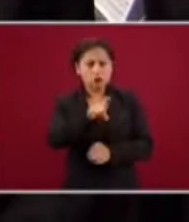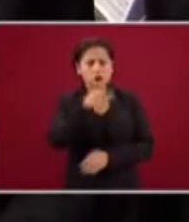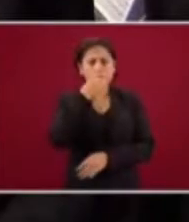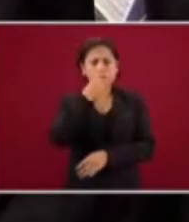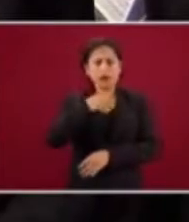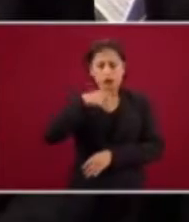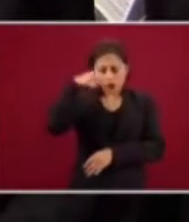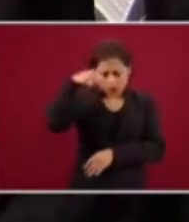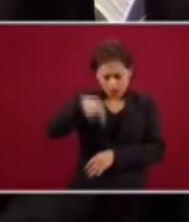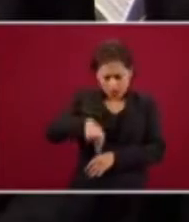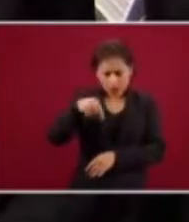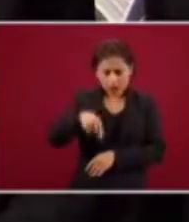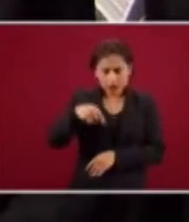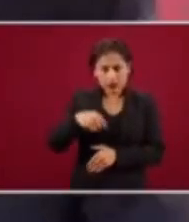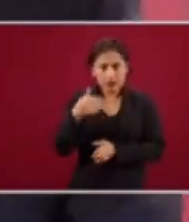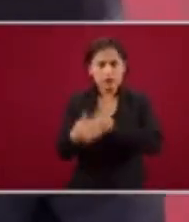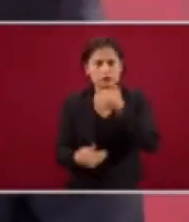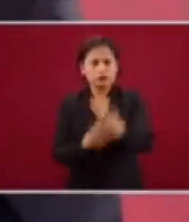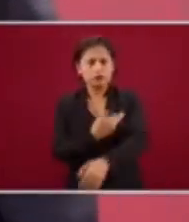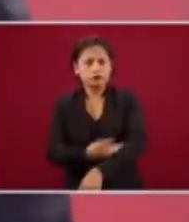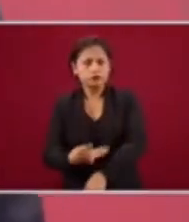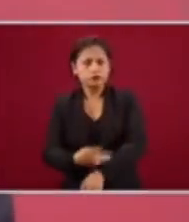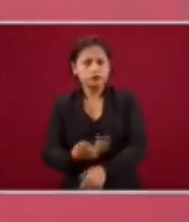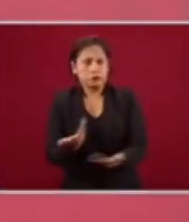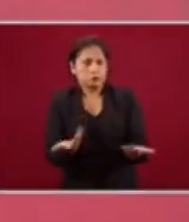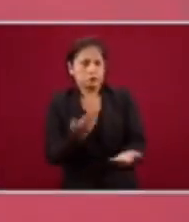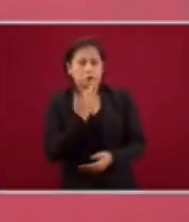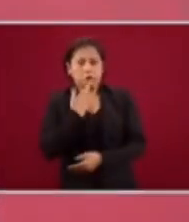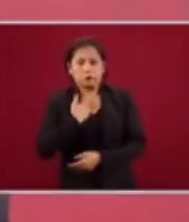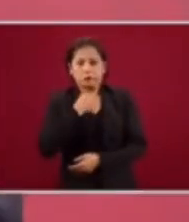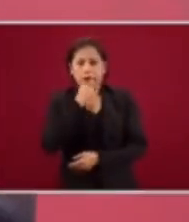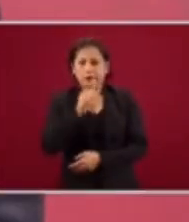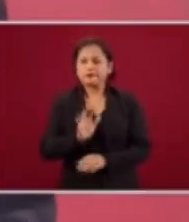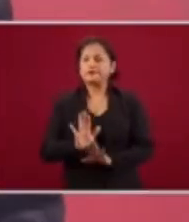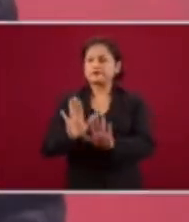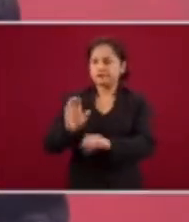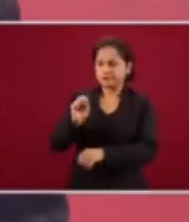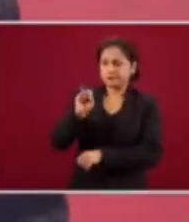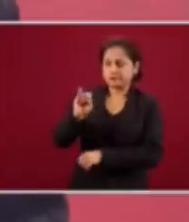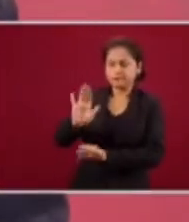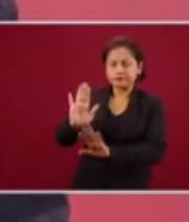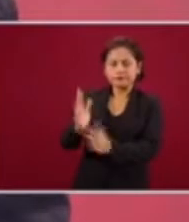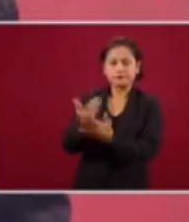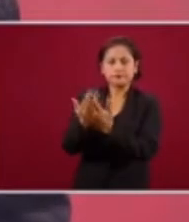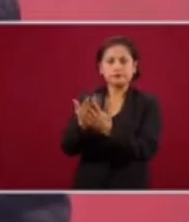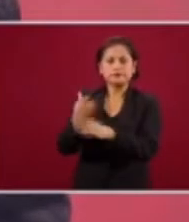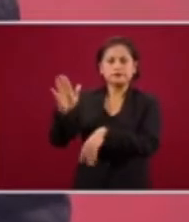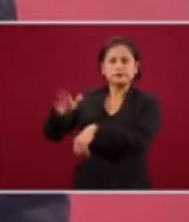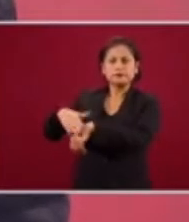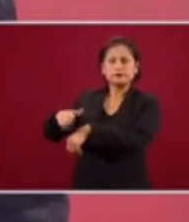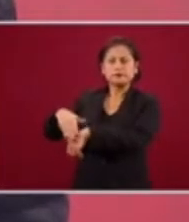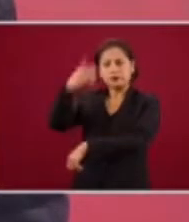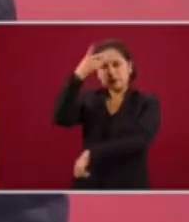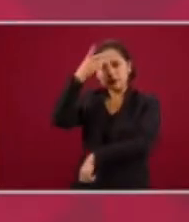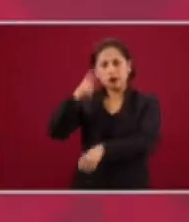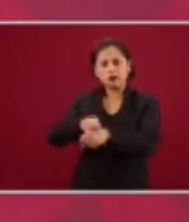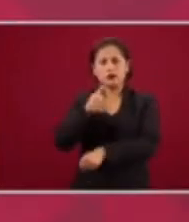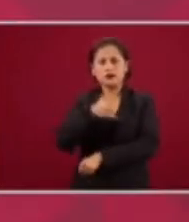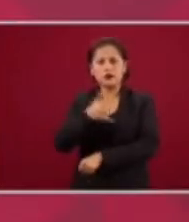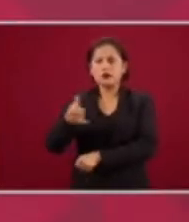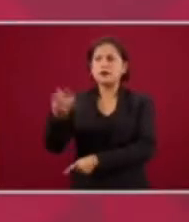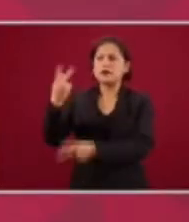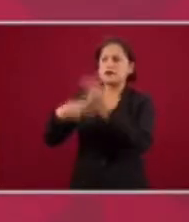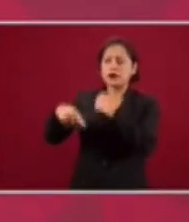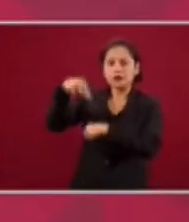respuesta. Pero vamos a informar, o sea, le vamos a pedir al director del Infonavit que venga a informarles sobre